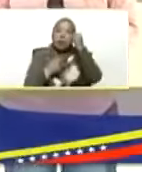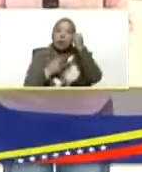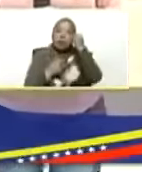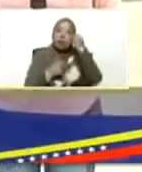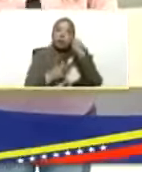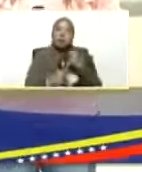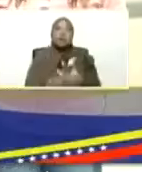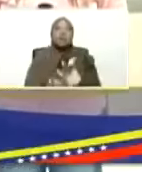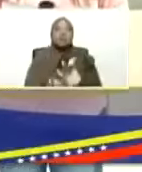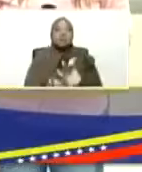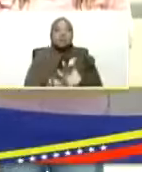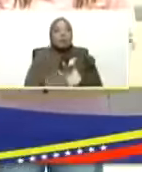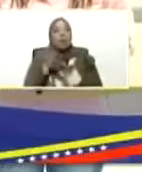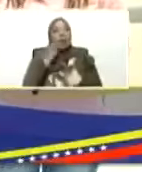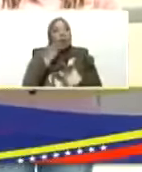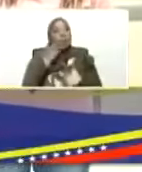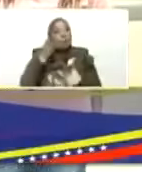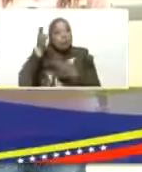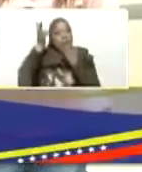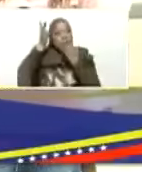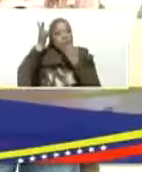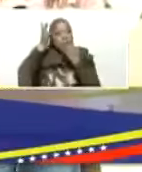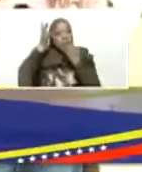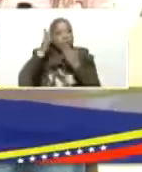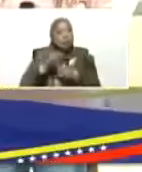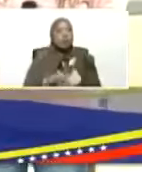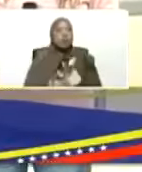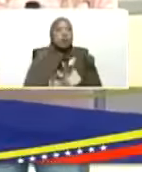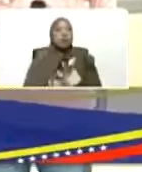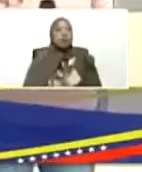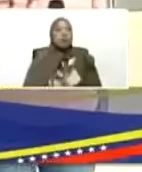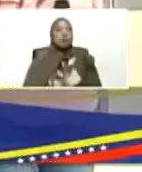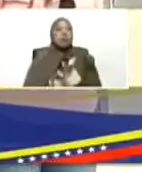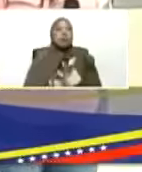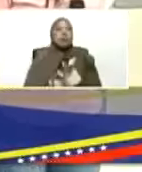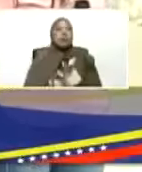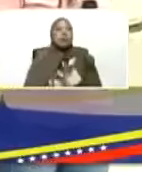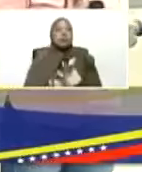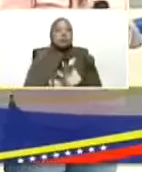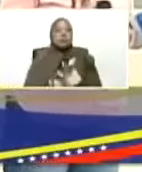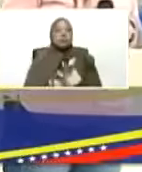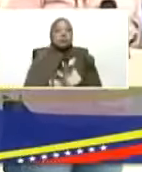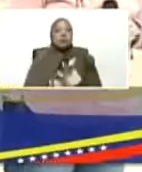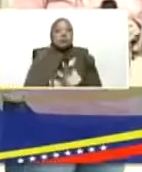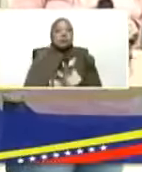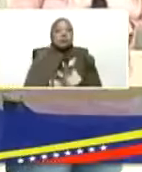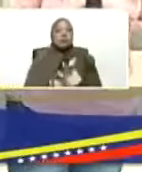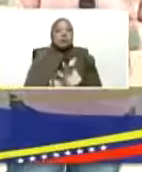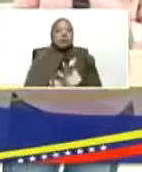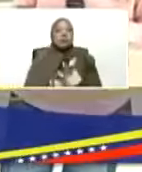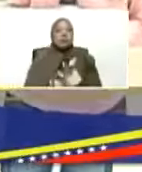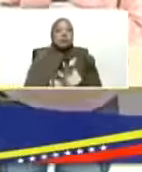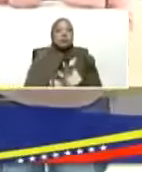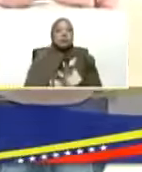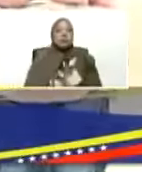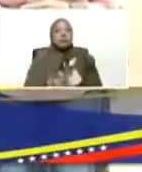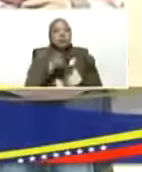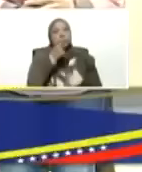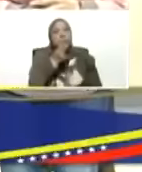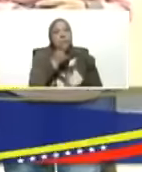allá en las Madres Guayú, las Guajiras, mira, eso es, tráela para acá. Mira, una belleza,